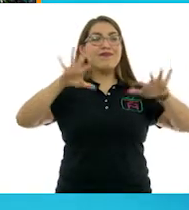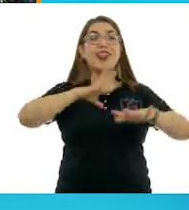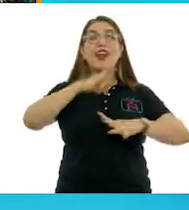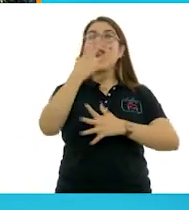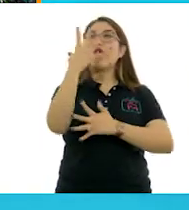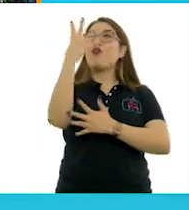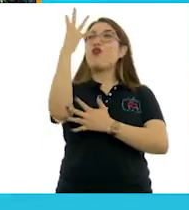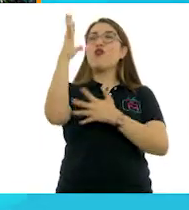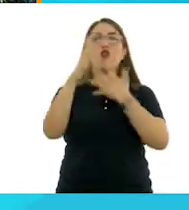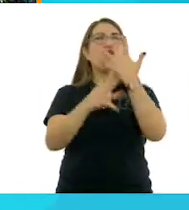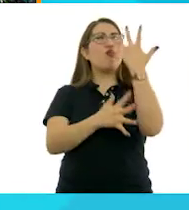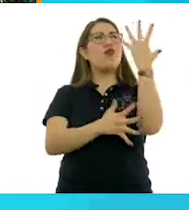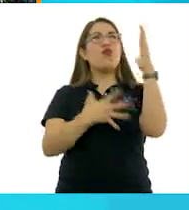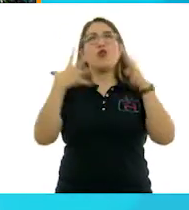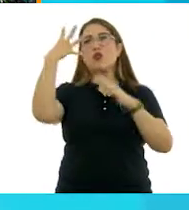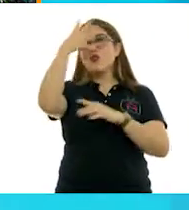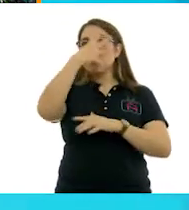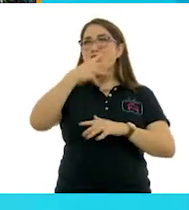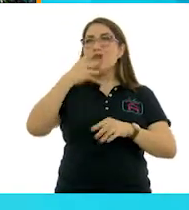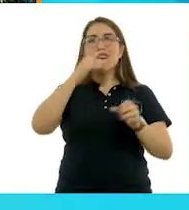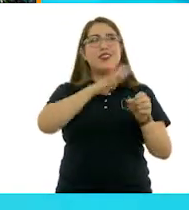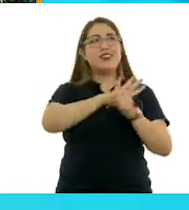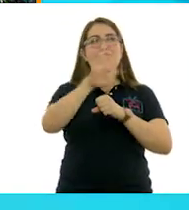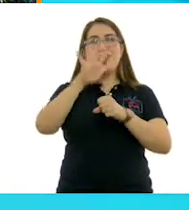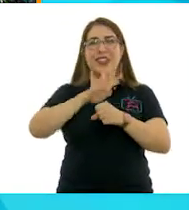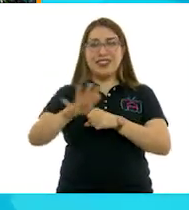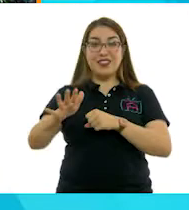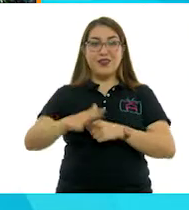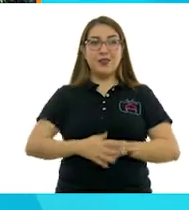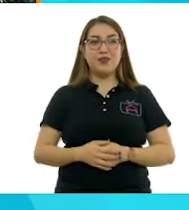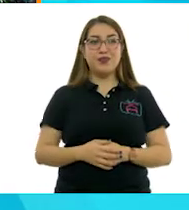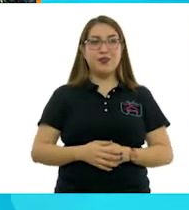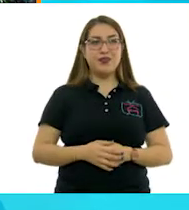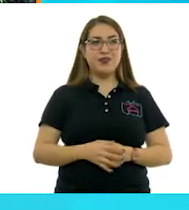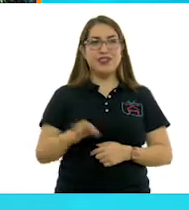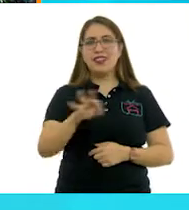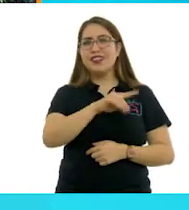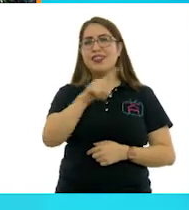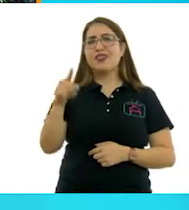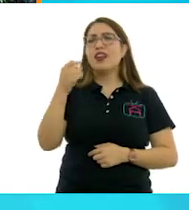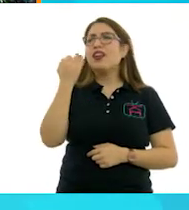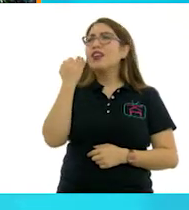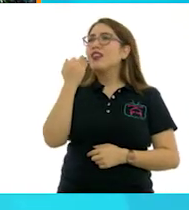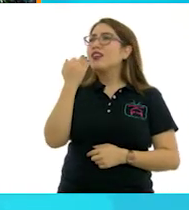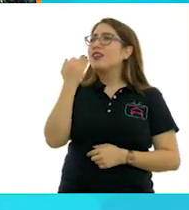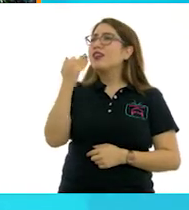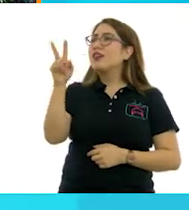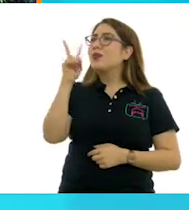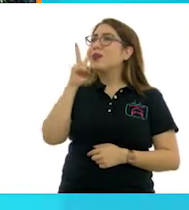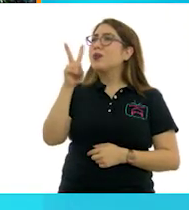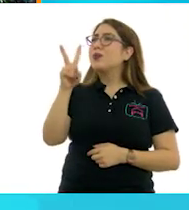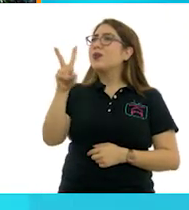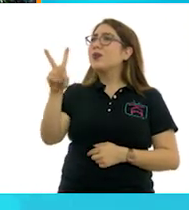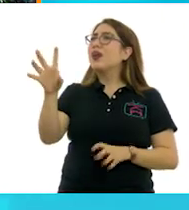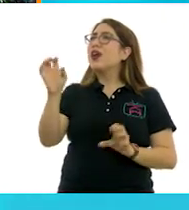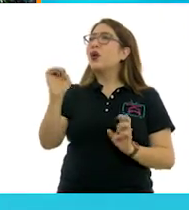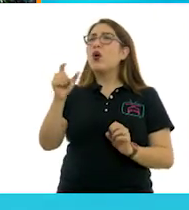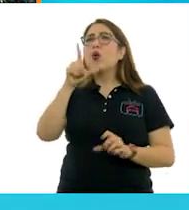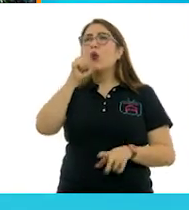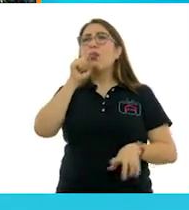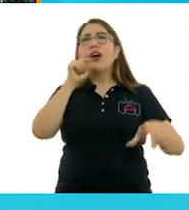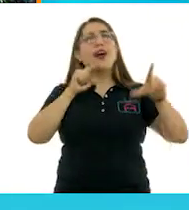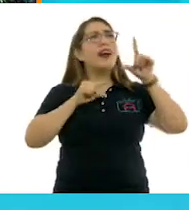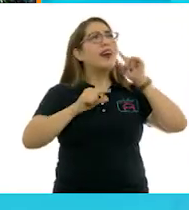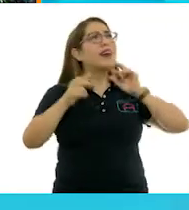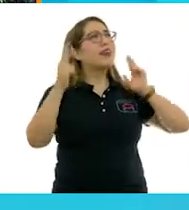árboles frondosos y plantas por doquier. Una podría quedarse horas en un solo lugar escuchando el trinar de los